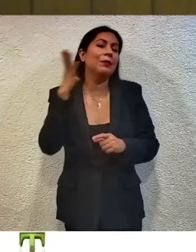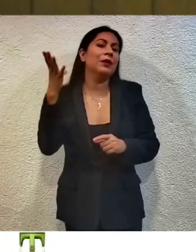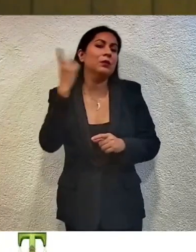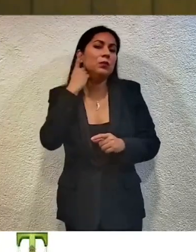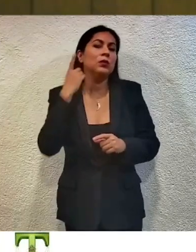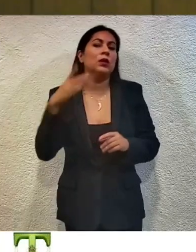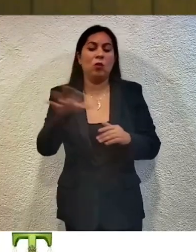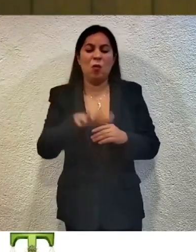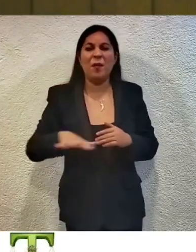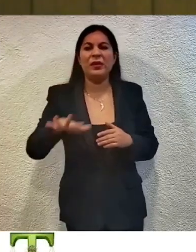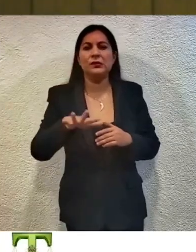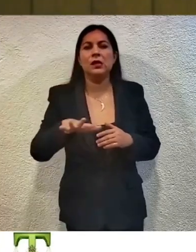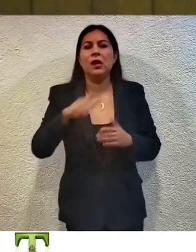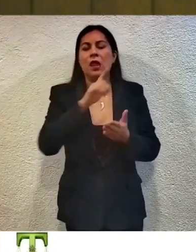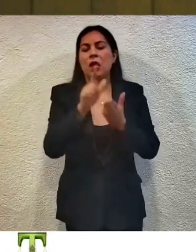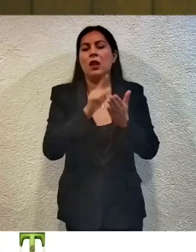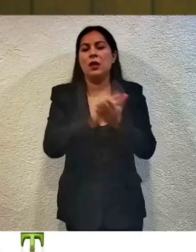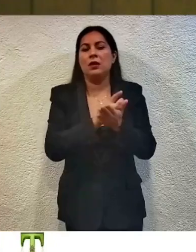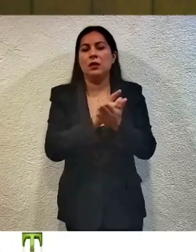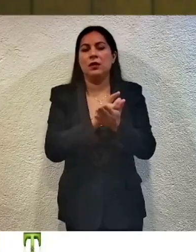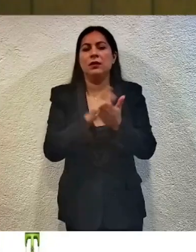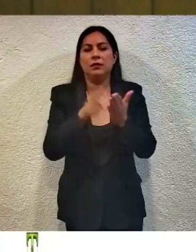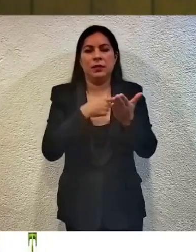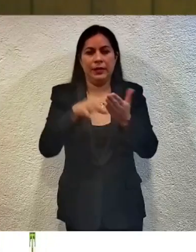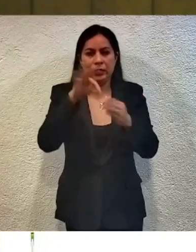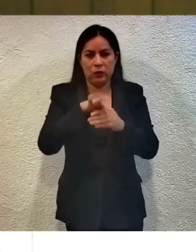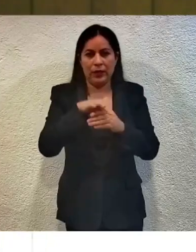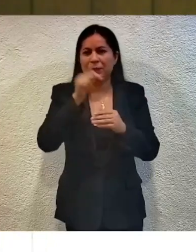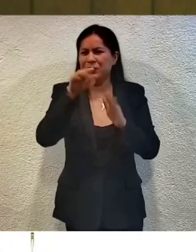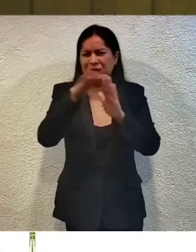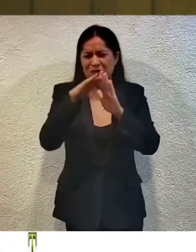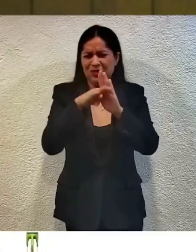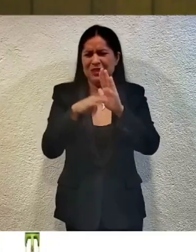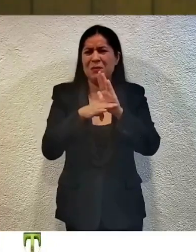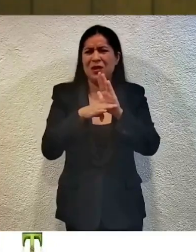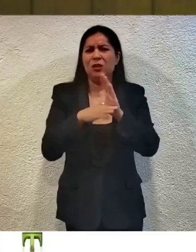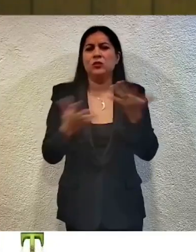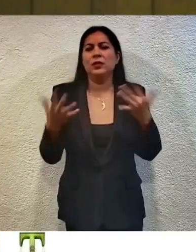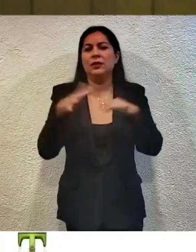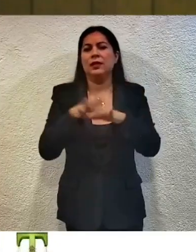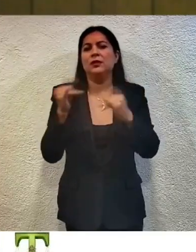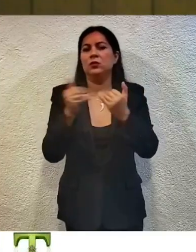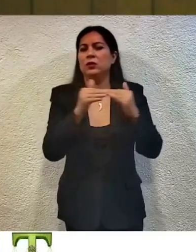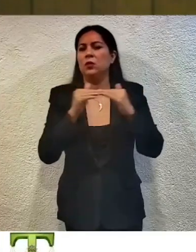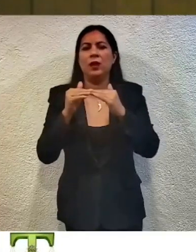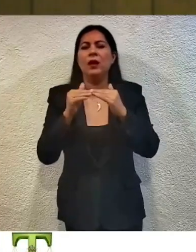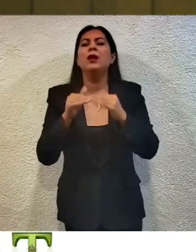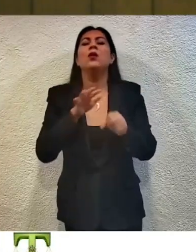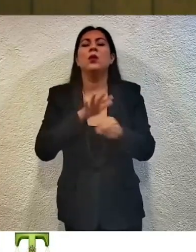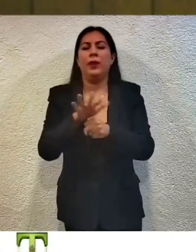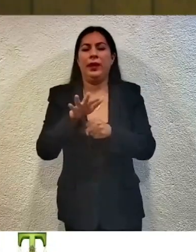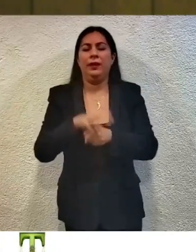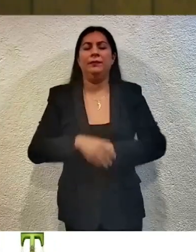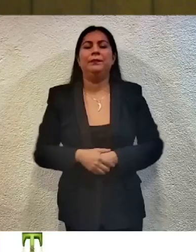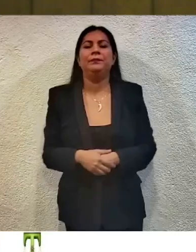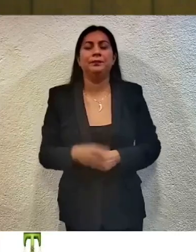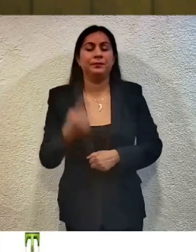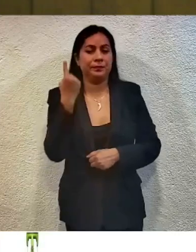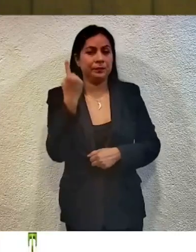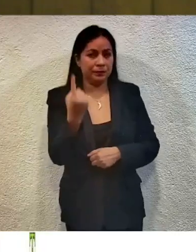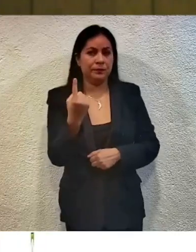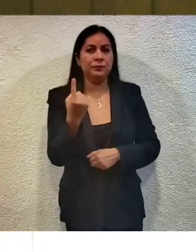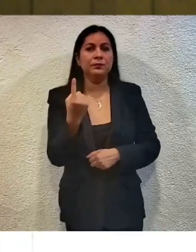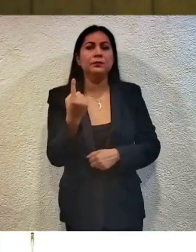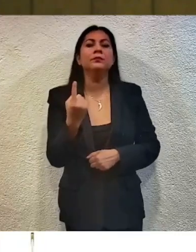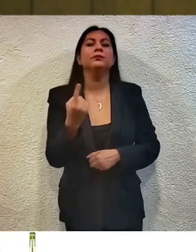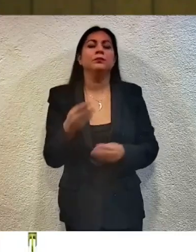con base a la ley electoral y de los lineamientos de integración paritaria son las siguientes. 1.